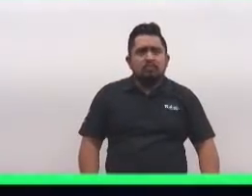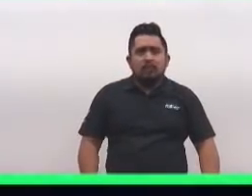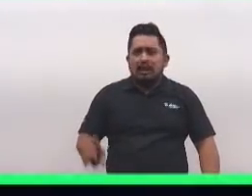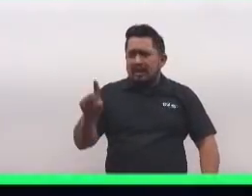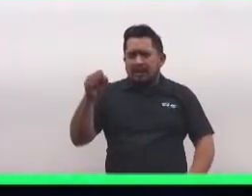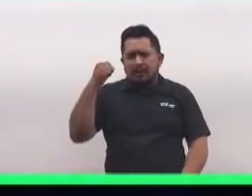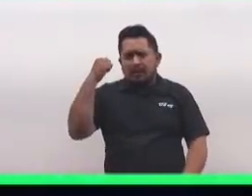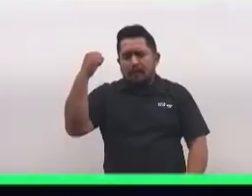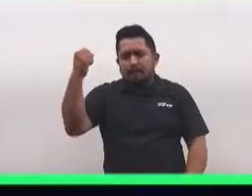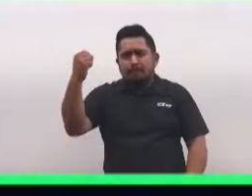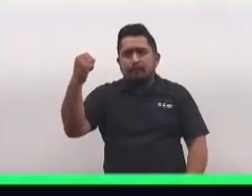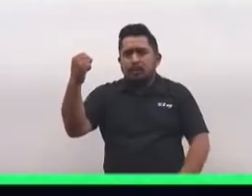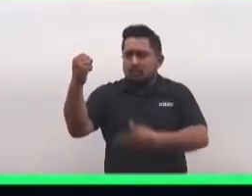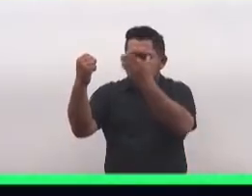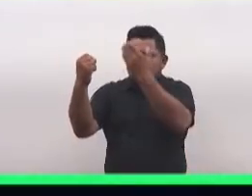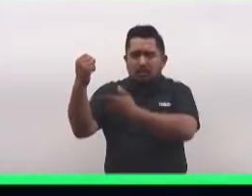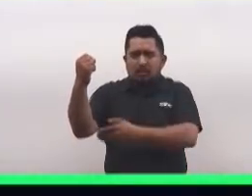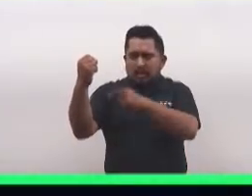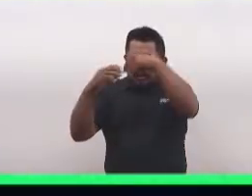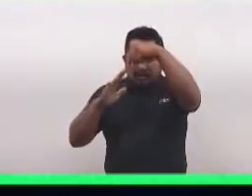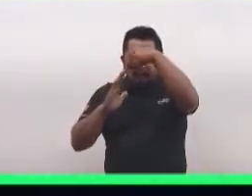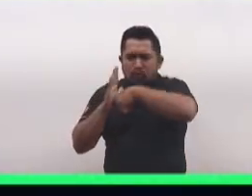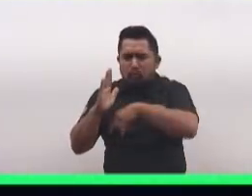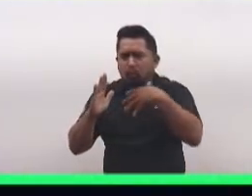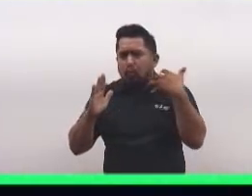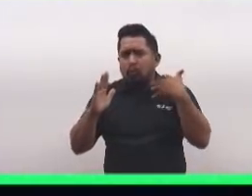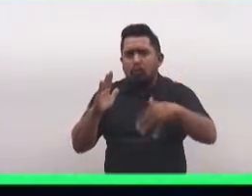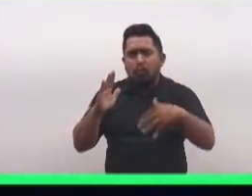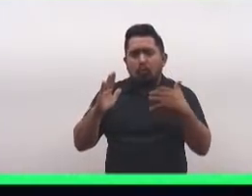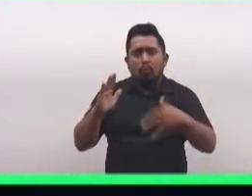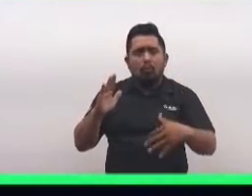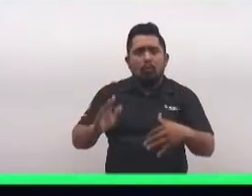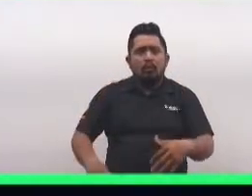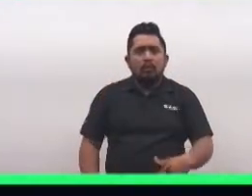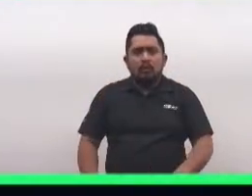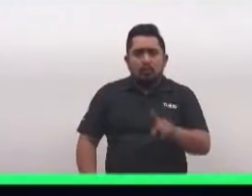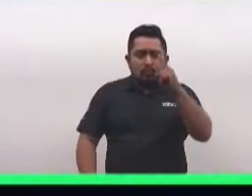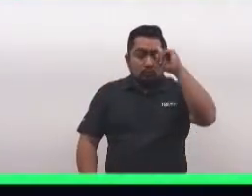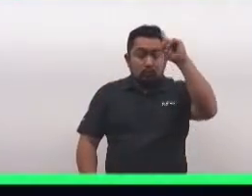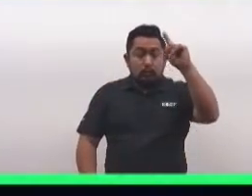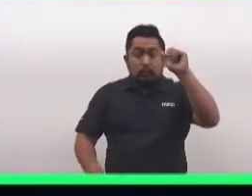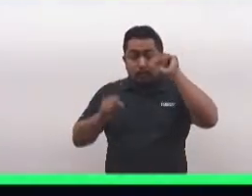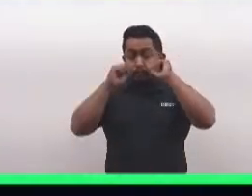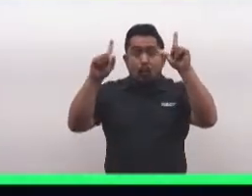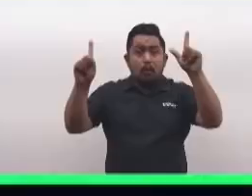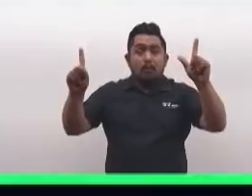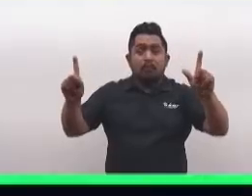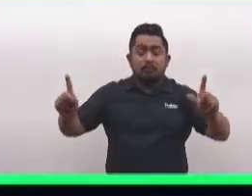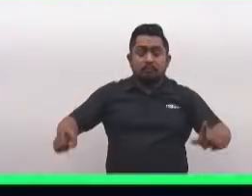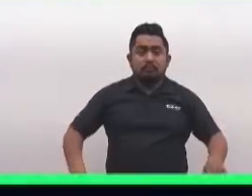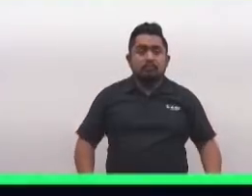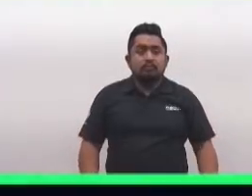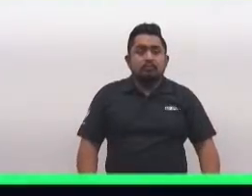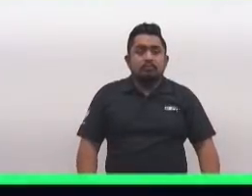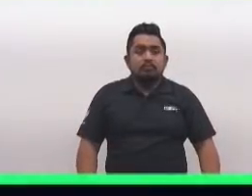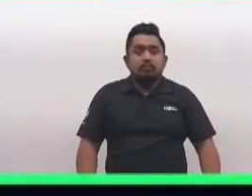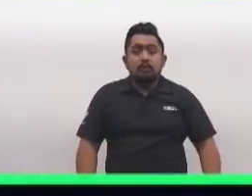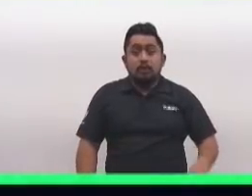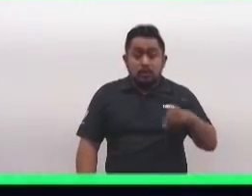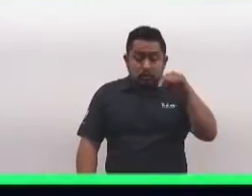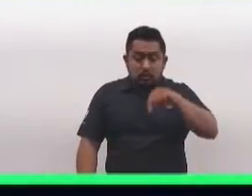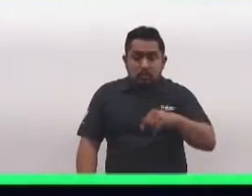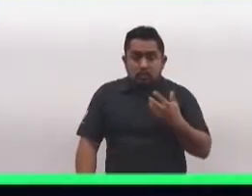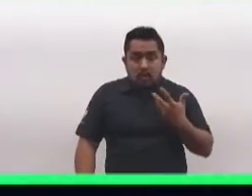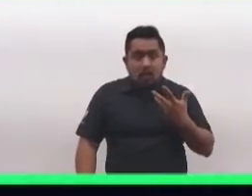y se ve tan sencillo por es tan profundo que no tiene una idea si las cosas que estamos haciendo